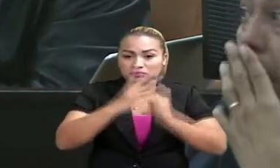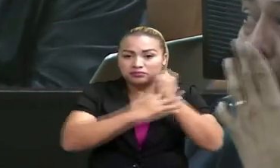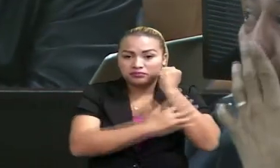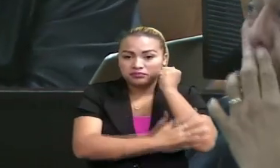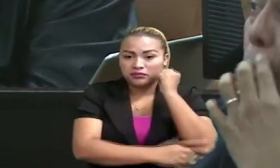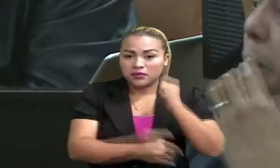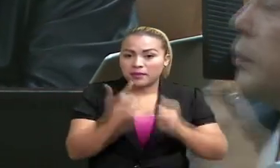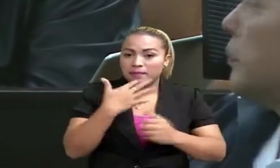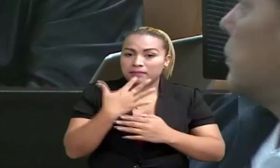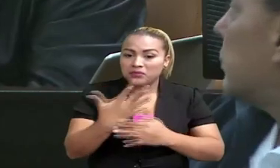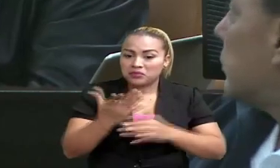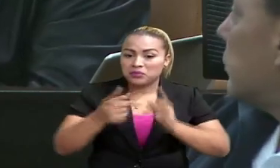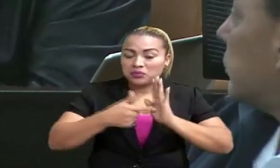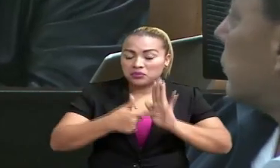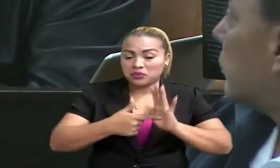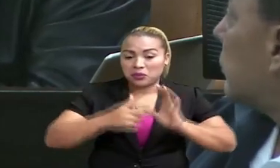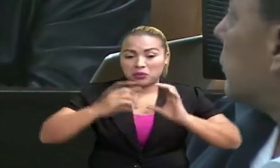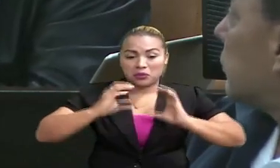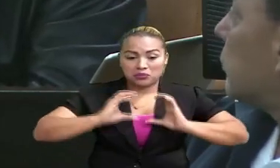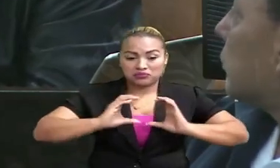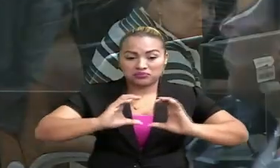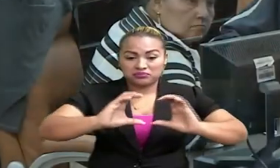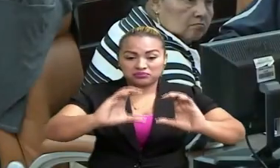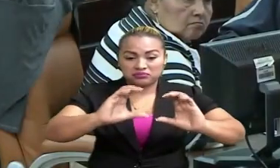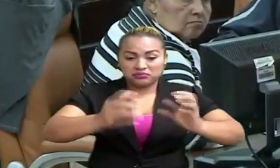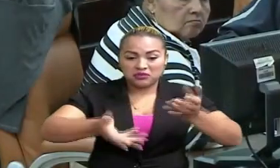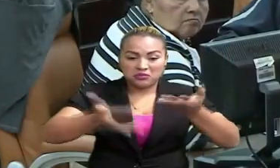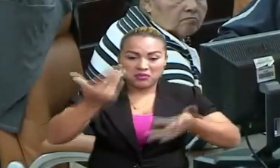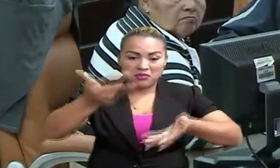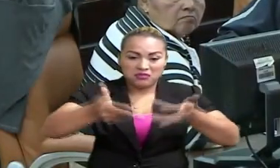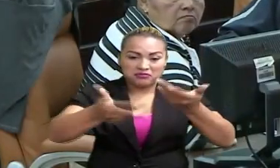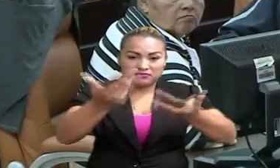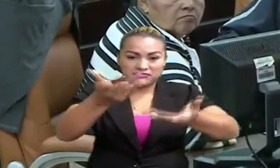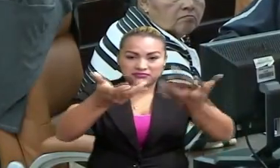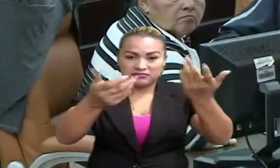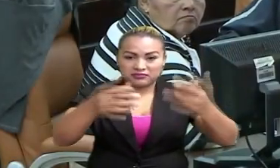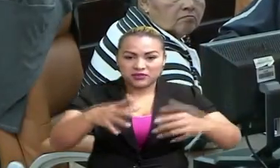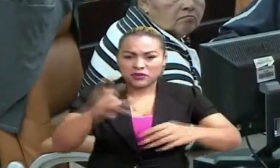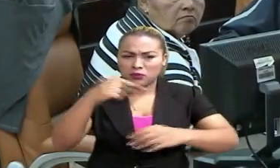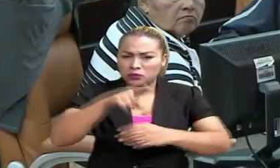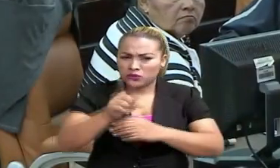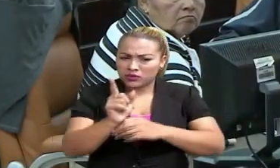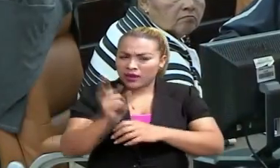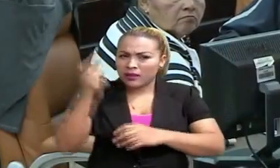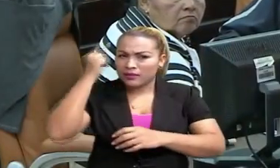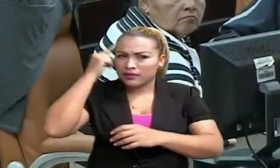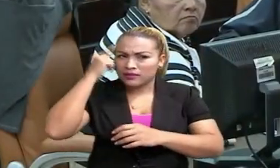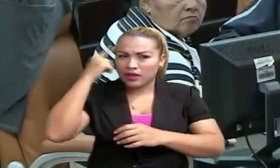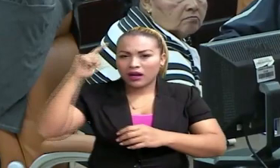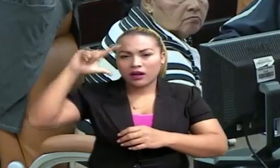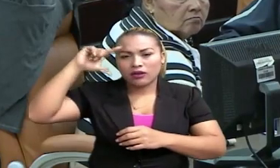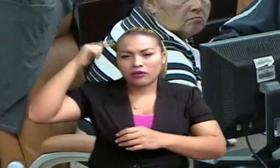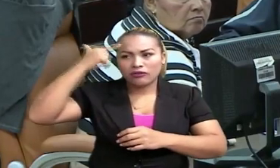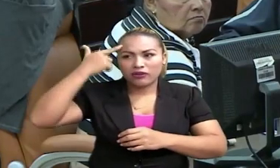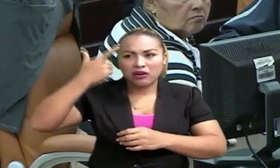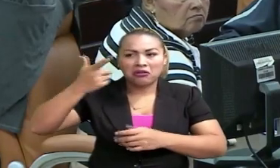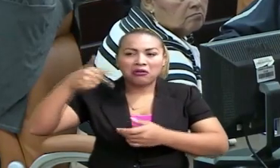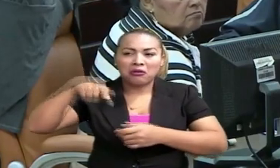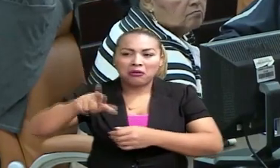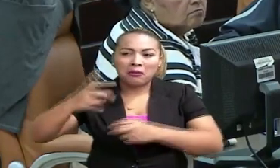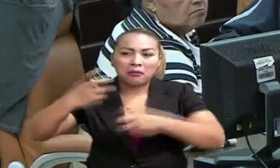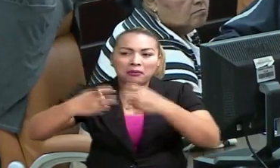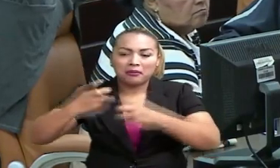cuando destruían una carretera, no le destruían una carretera al gobierno. Cuando destruían una alcaldía, no